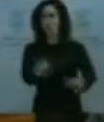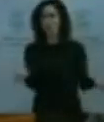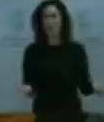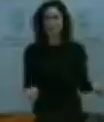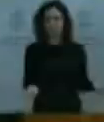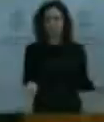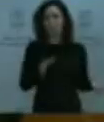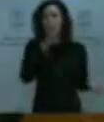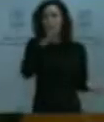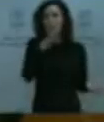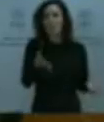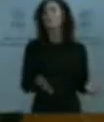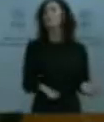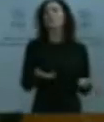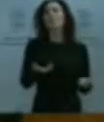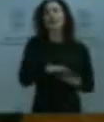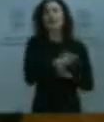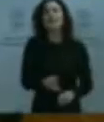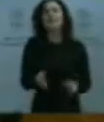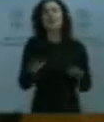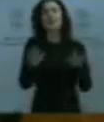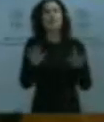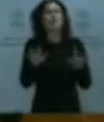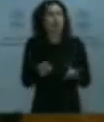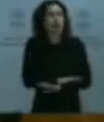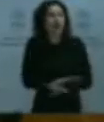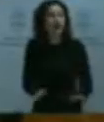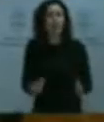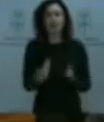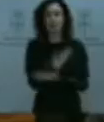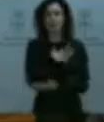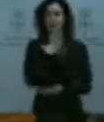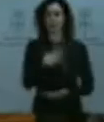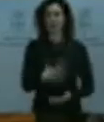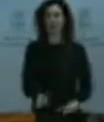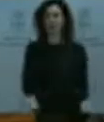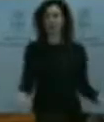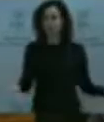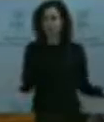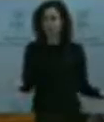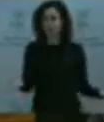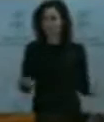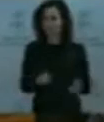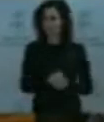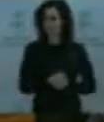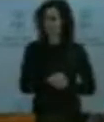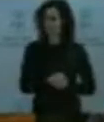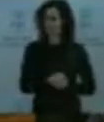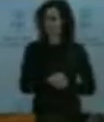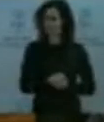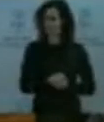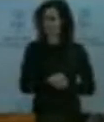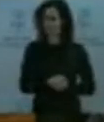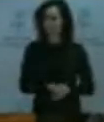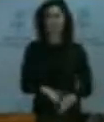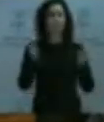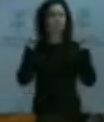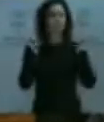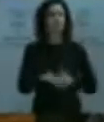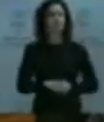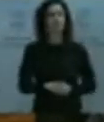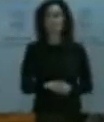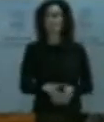consejera? ¿Me lo quiere explicar? ¿Cuánto valor tiene su palabra? ¿Quiere que se lo diga yo? Ninguno. Ninguno. Incumple